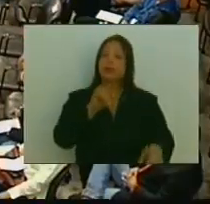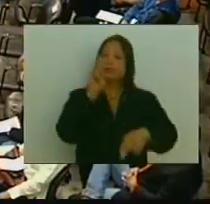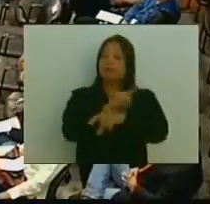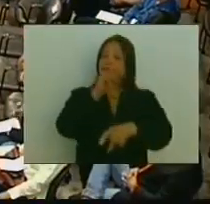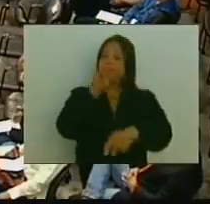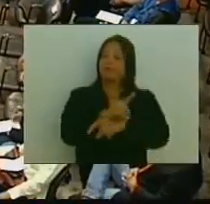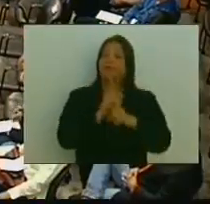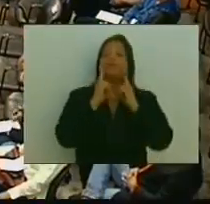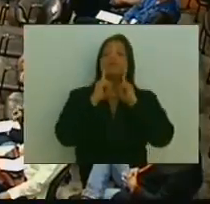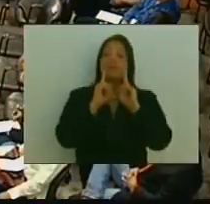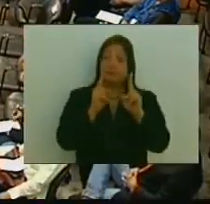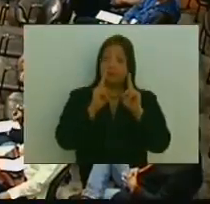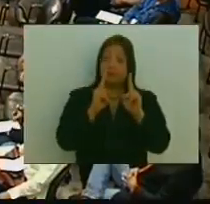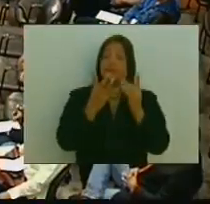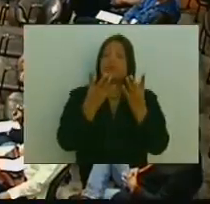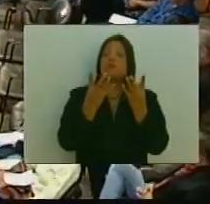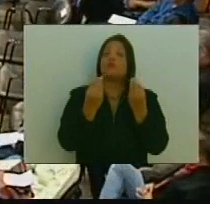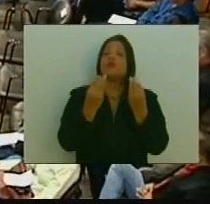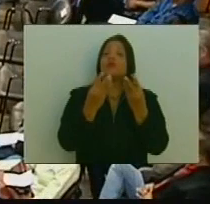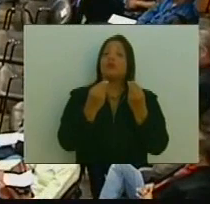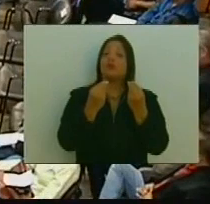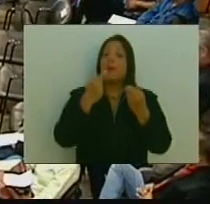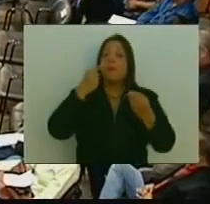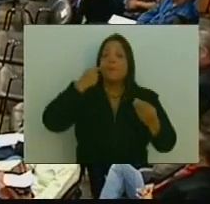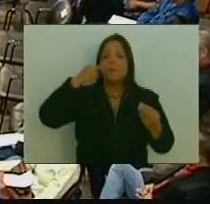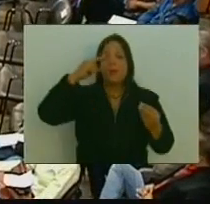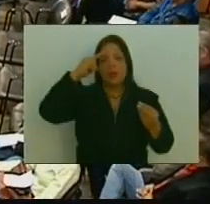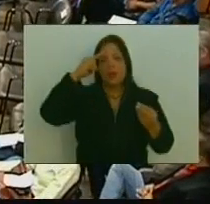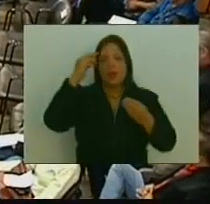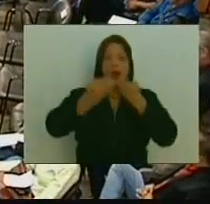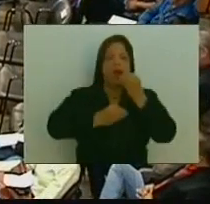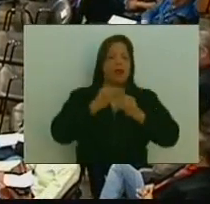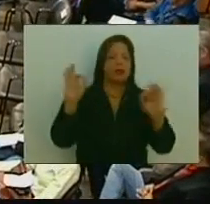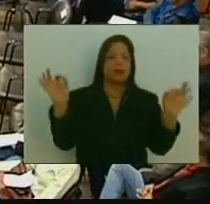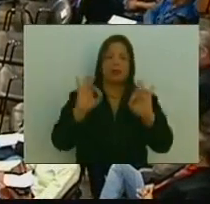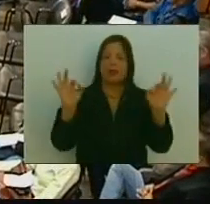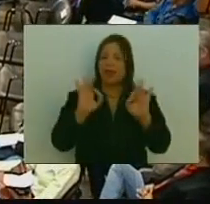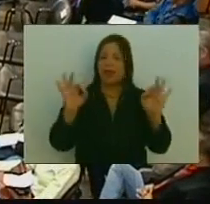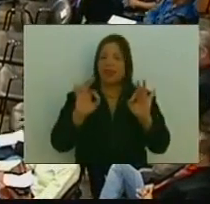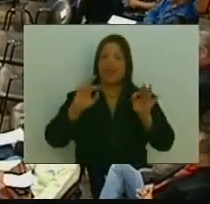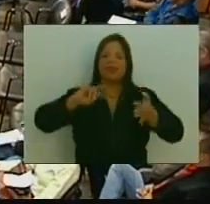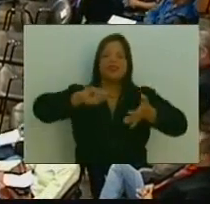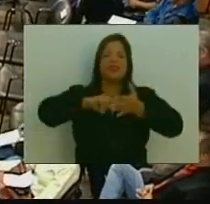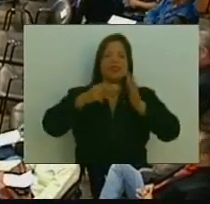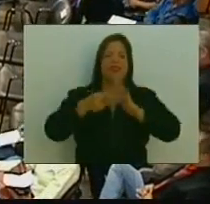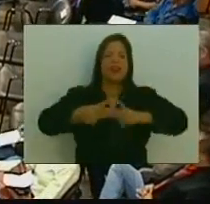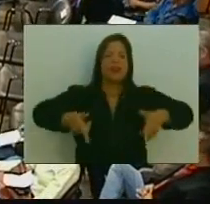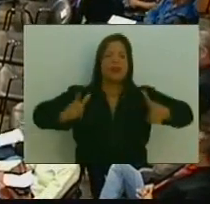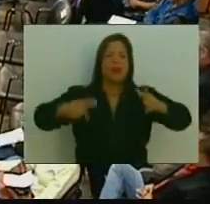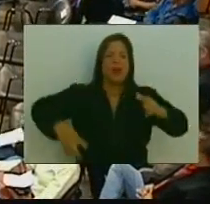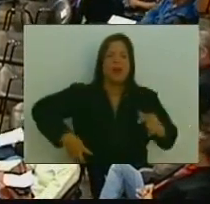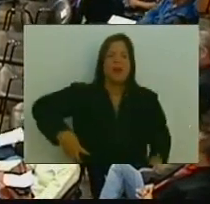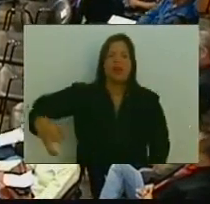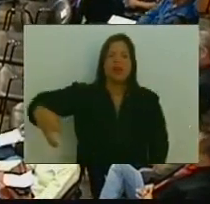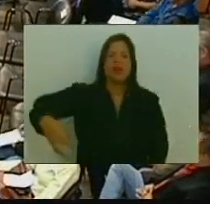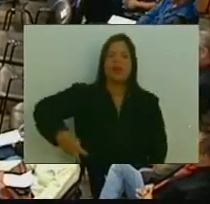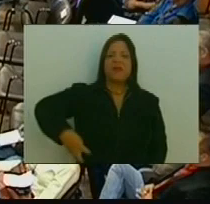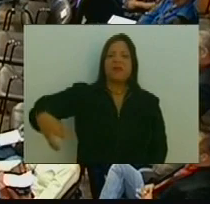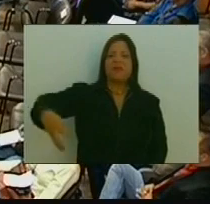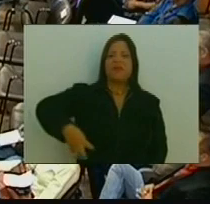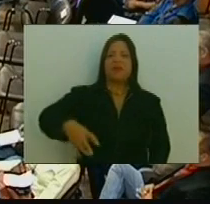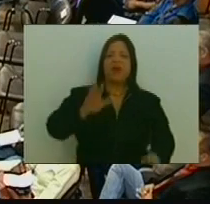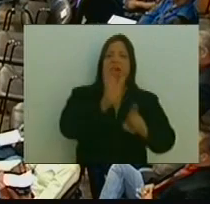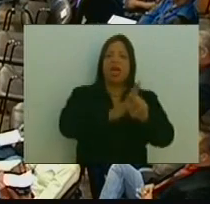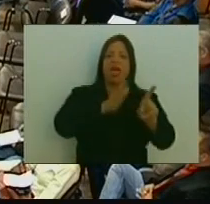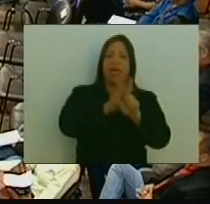que ver que muchas de ellas en realidad no lo hicieron, sino que permitieron que se enriquecieran personas que ni